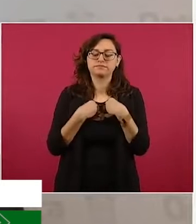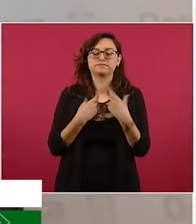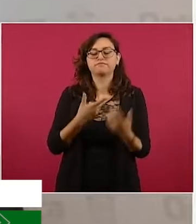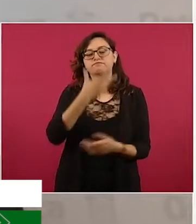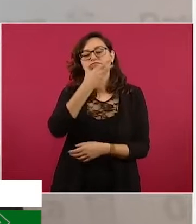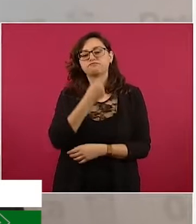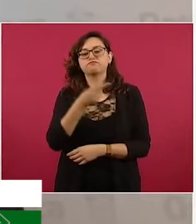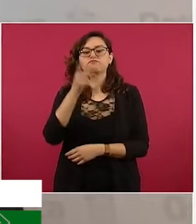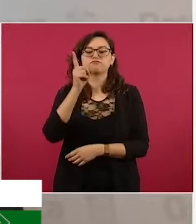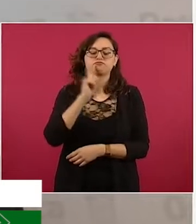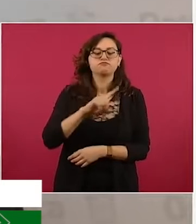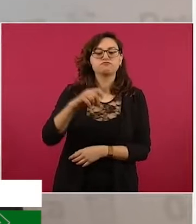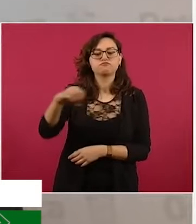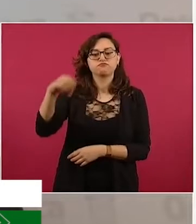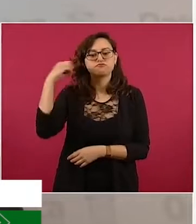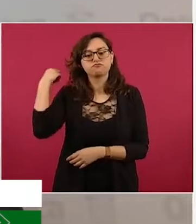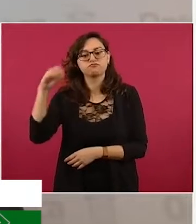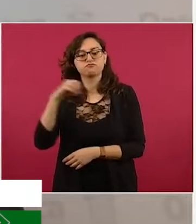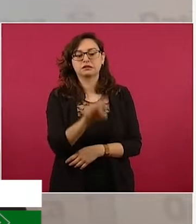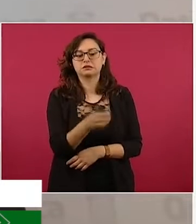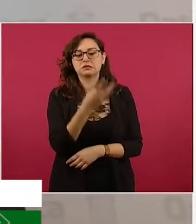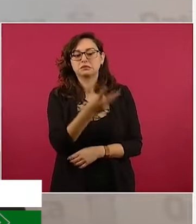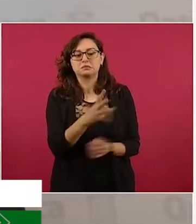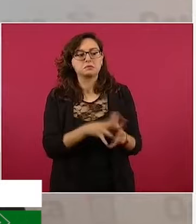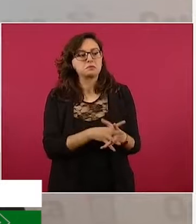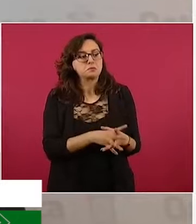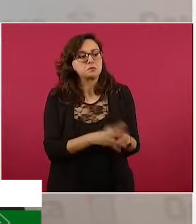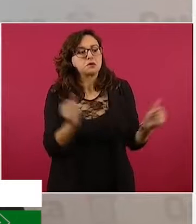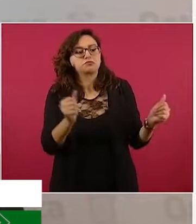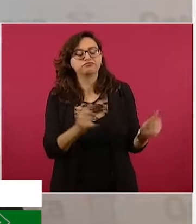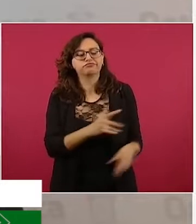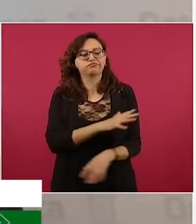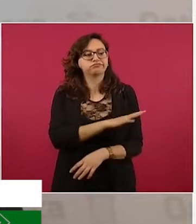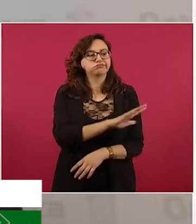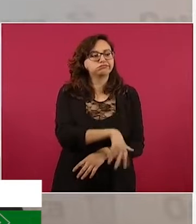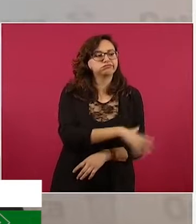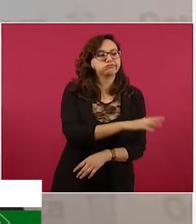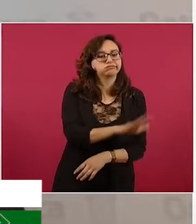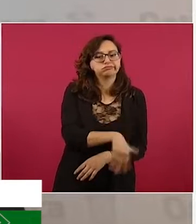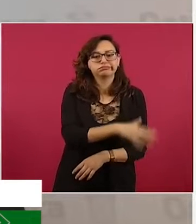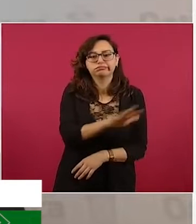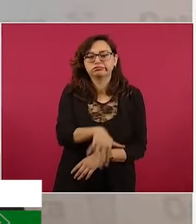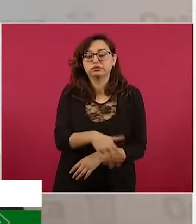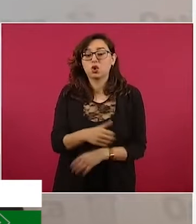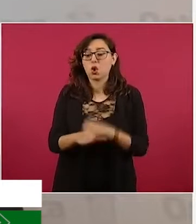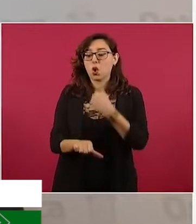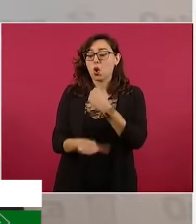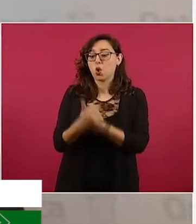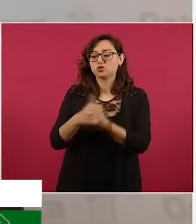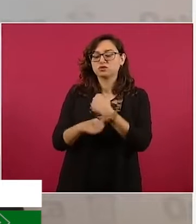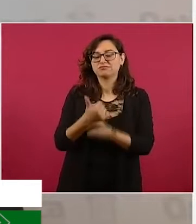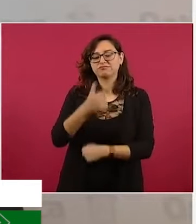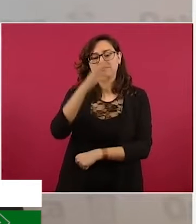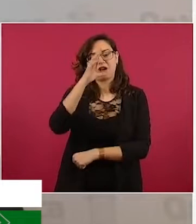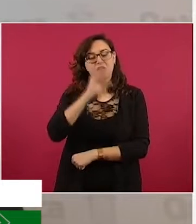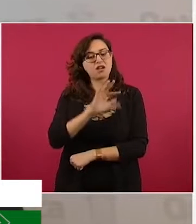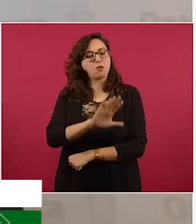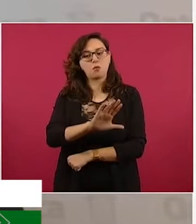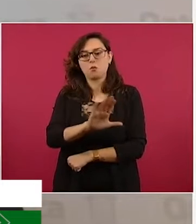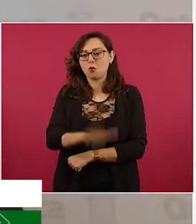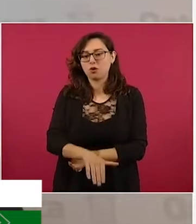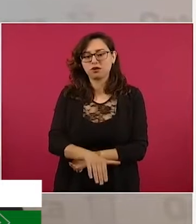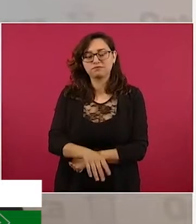y oaxaqueñas en este momento desaparecidos y 11 defunciones de manera preliminar